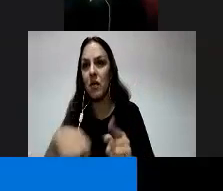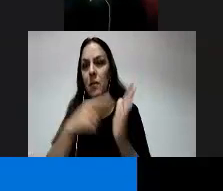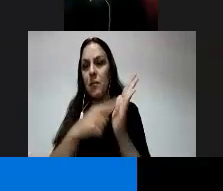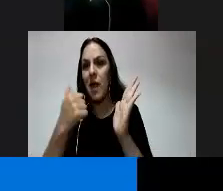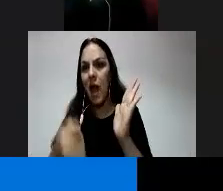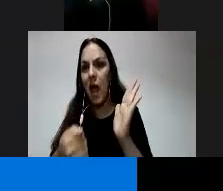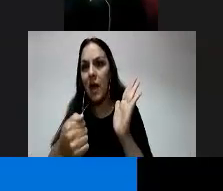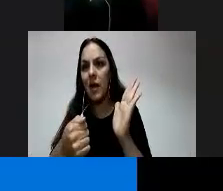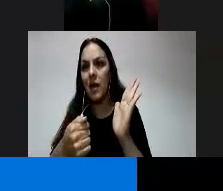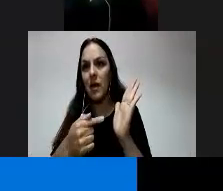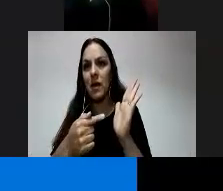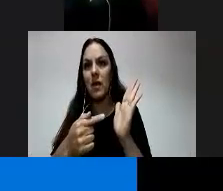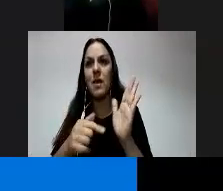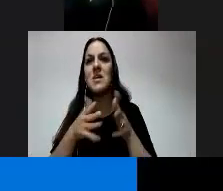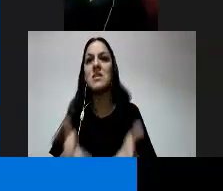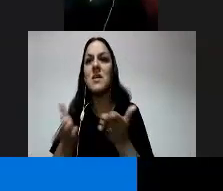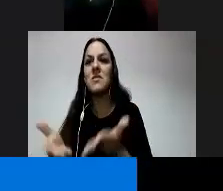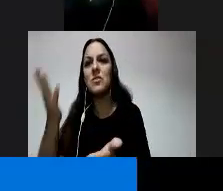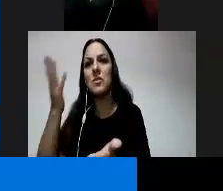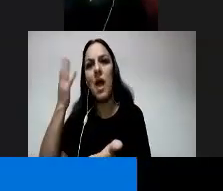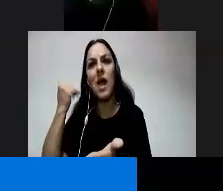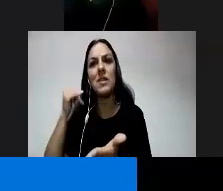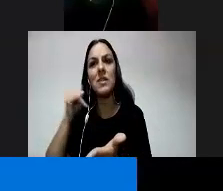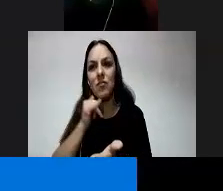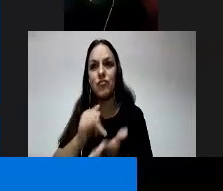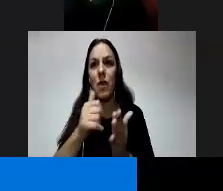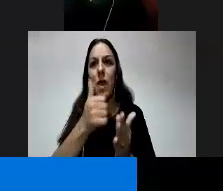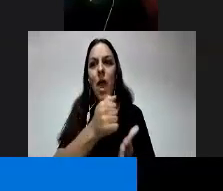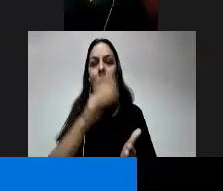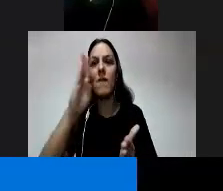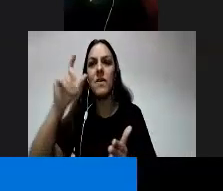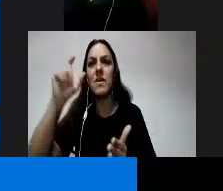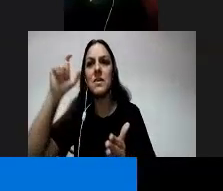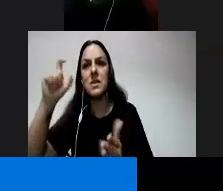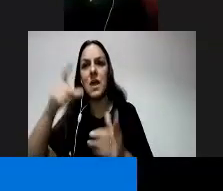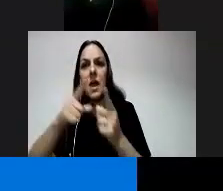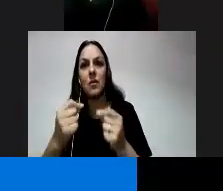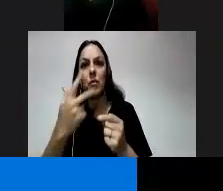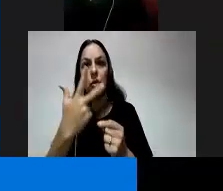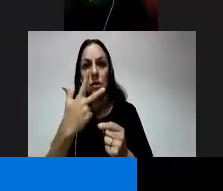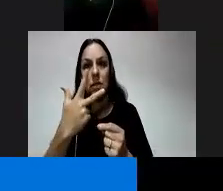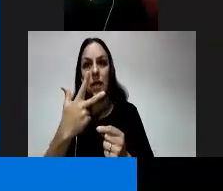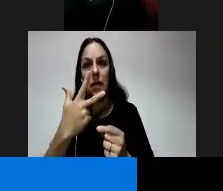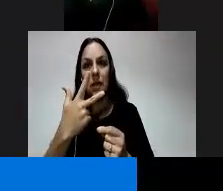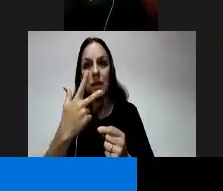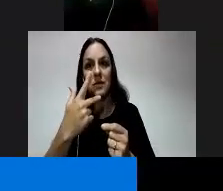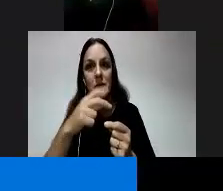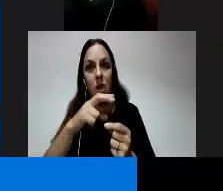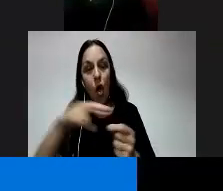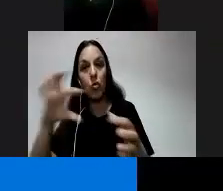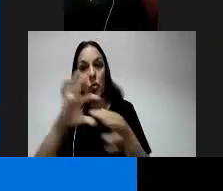los servicios enumerados en los literales A, B y C del artículo 3 del anexo 1 del